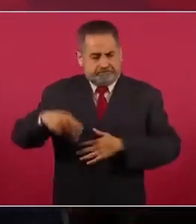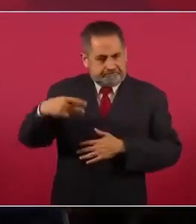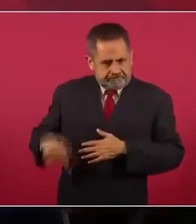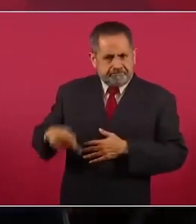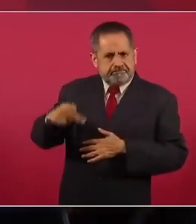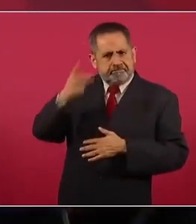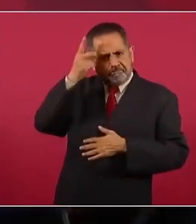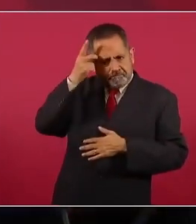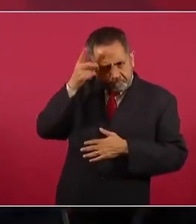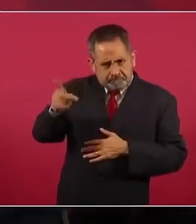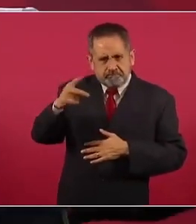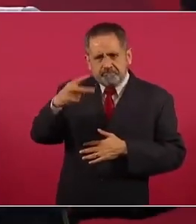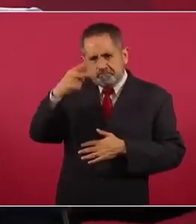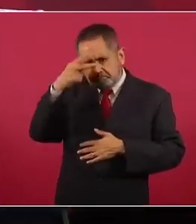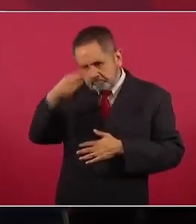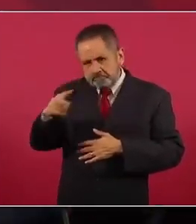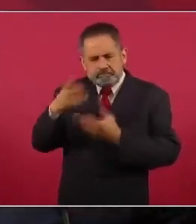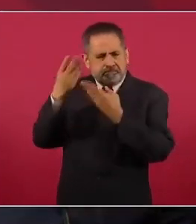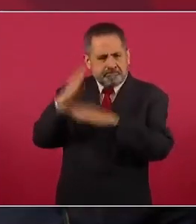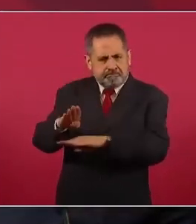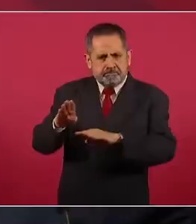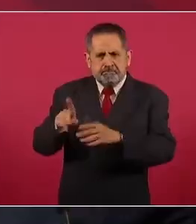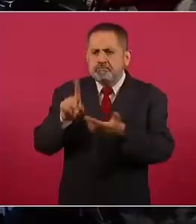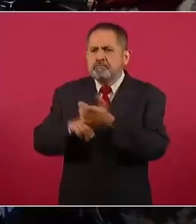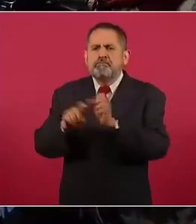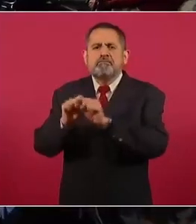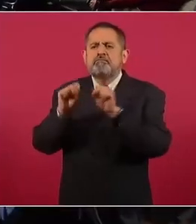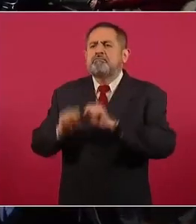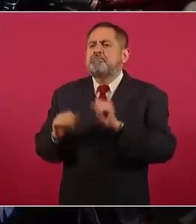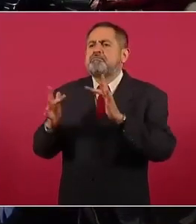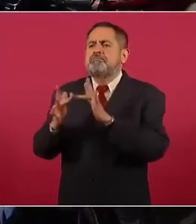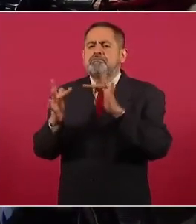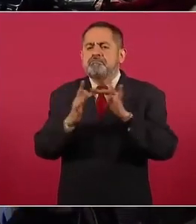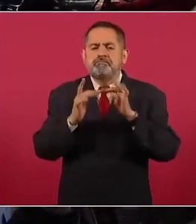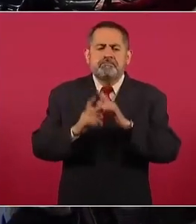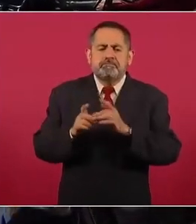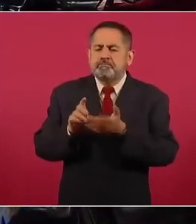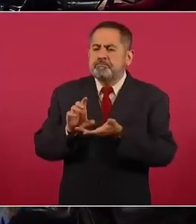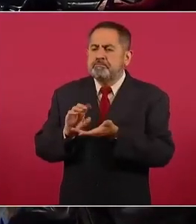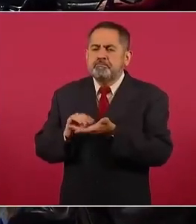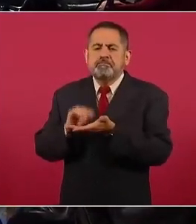tener este sistema de dispersión de